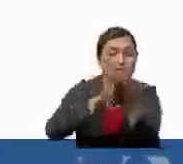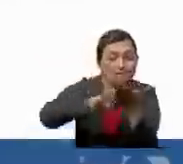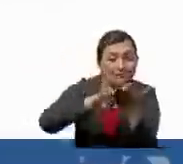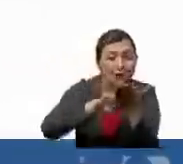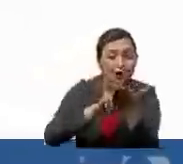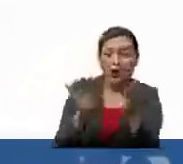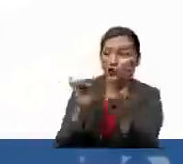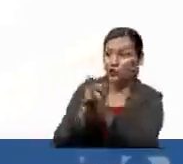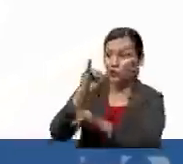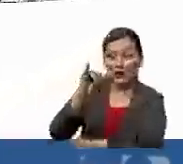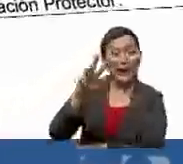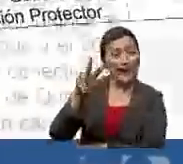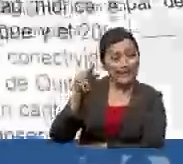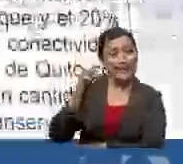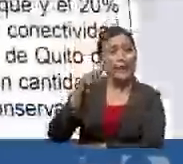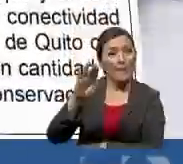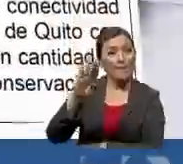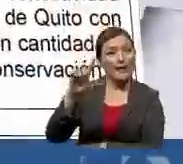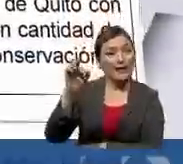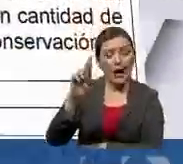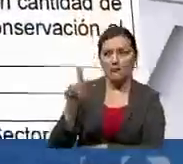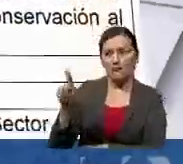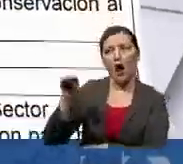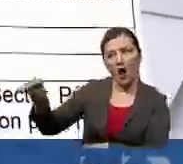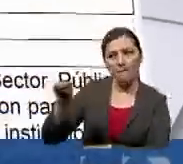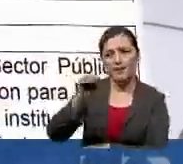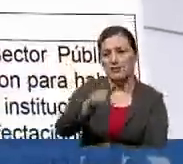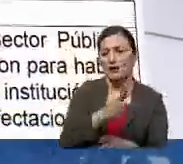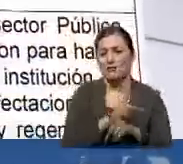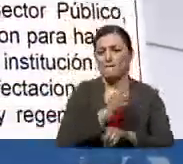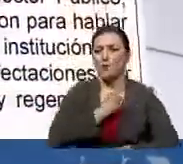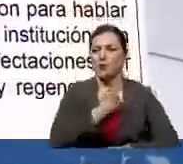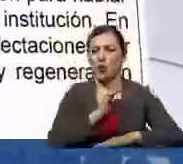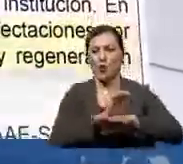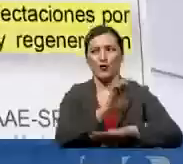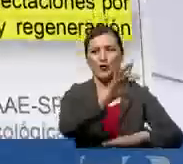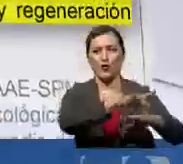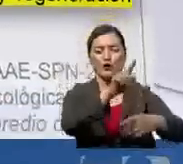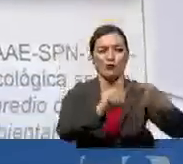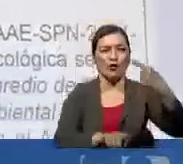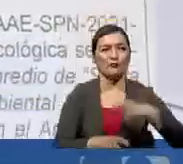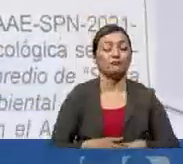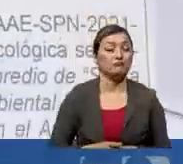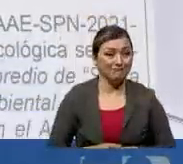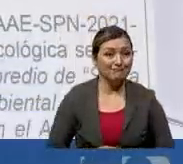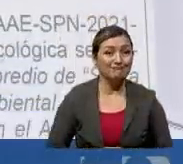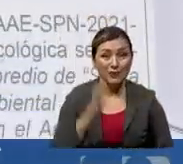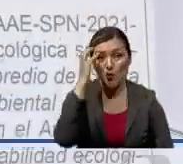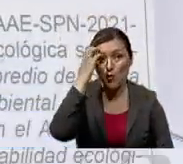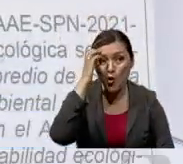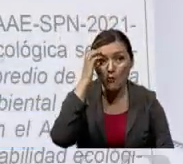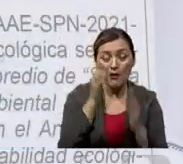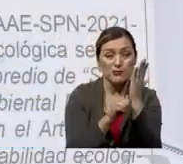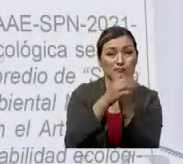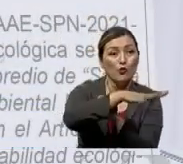con Inmobiliar y que se les advirtió que esta zona es patrimonio forestal del país. Se les mencionó la preocupación del Ministerio